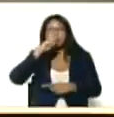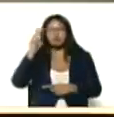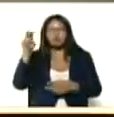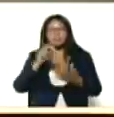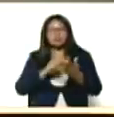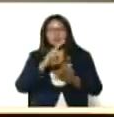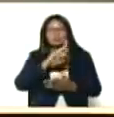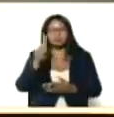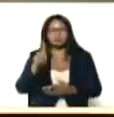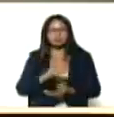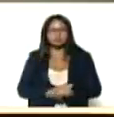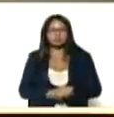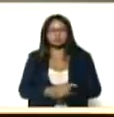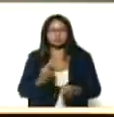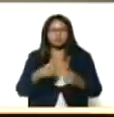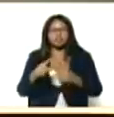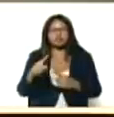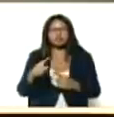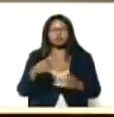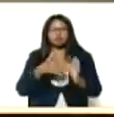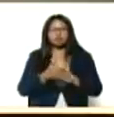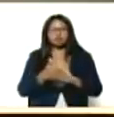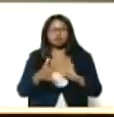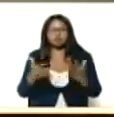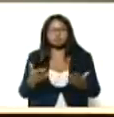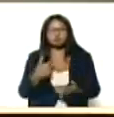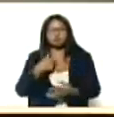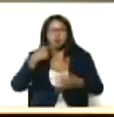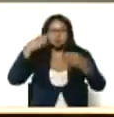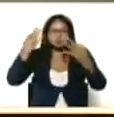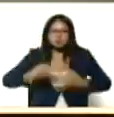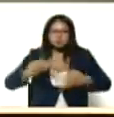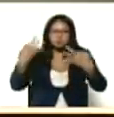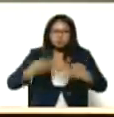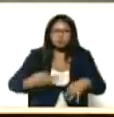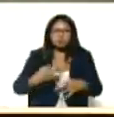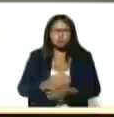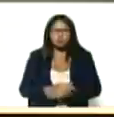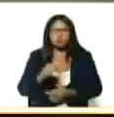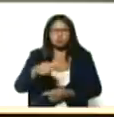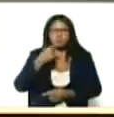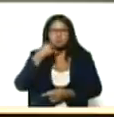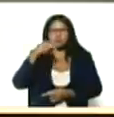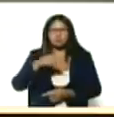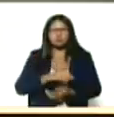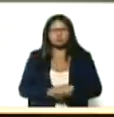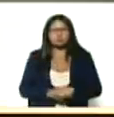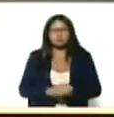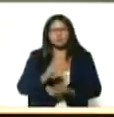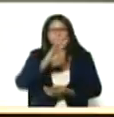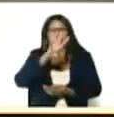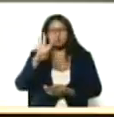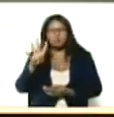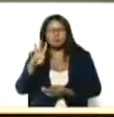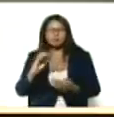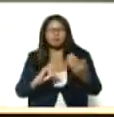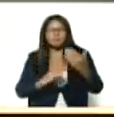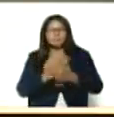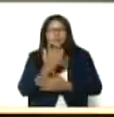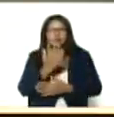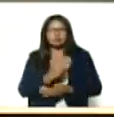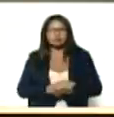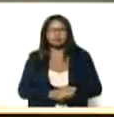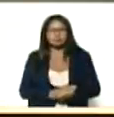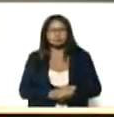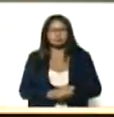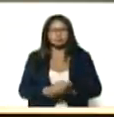2021. Pero sobre todo, estoy seguro, seguro, seguro, y lo digo hoy, 24 de mayo,